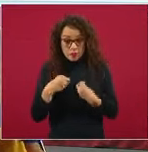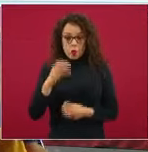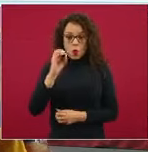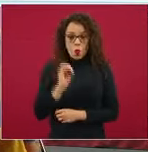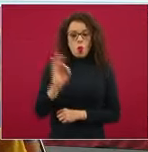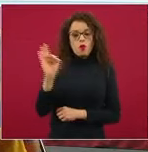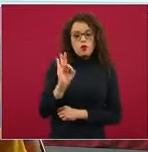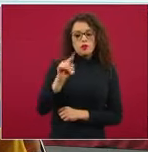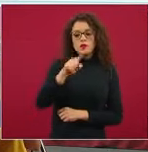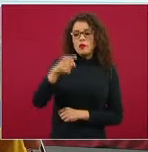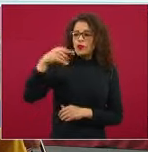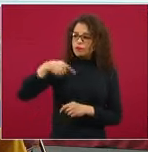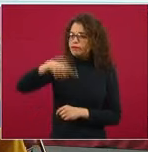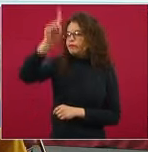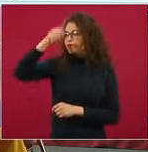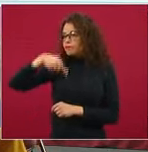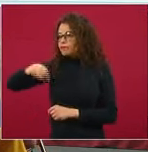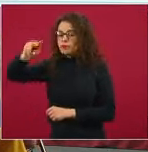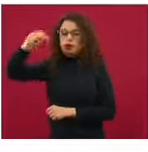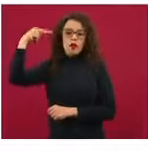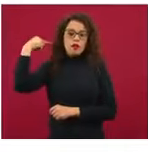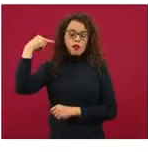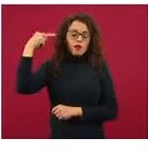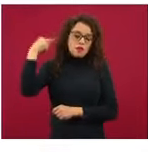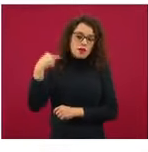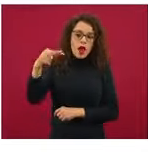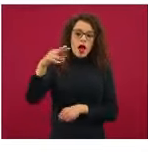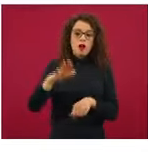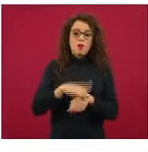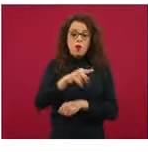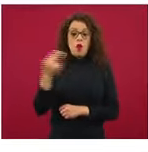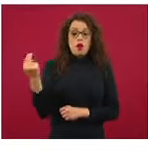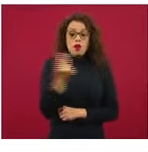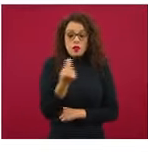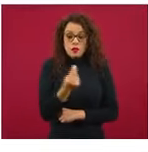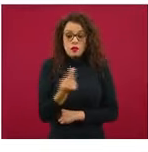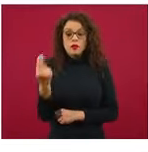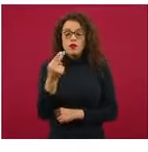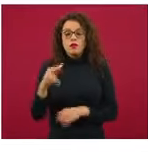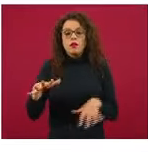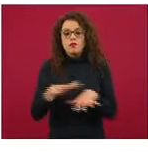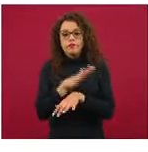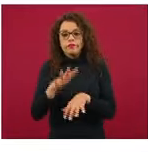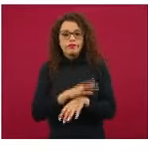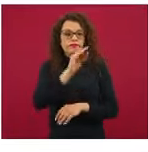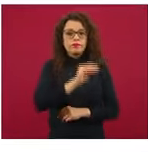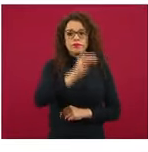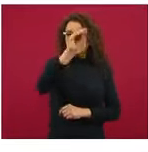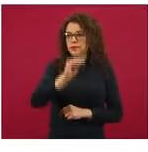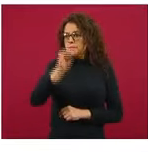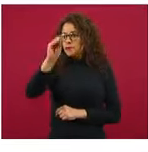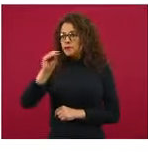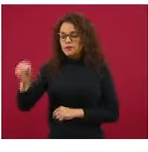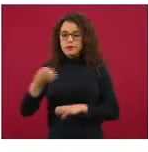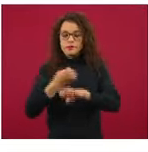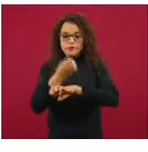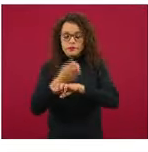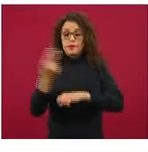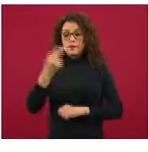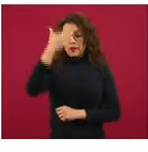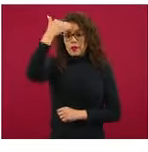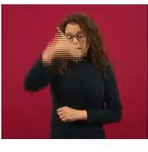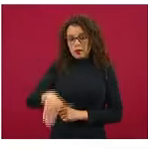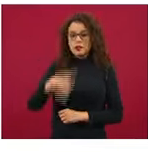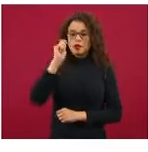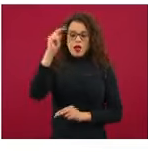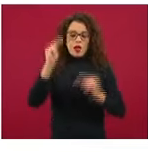de viajes, sobre todo si estos son esenciales, tiene que movilizarse entre entidades federativas, conozca cómo se encuentra el nivel de